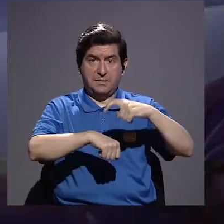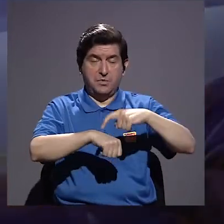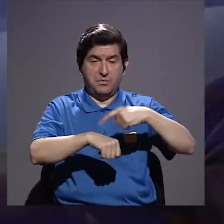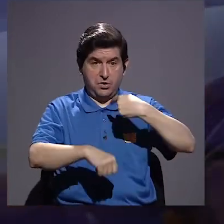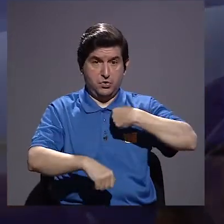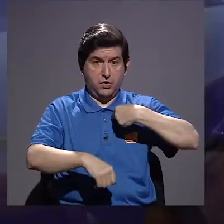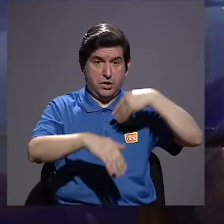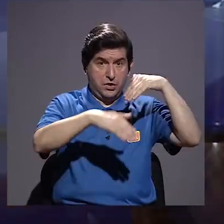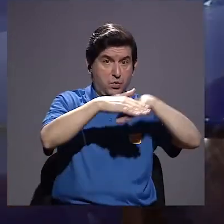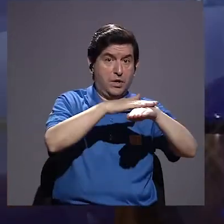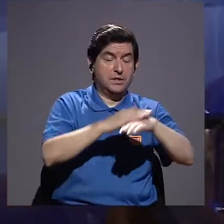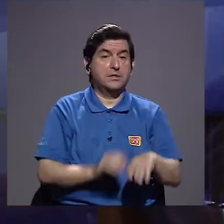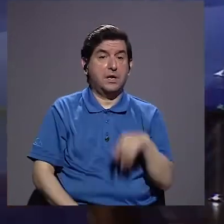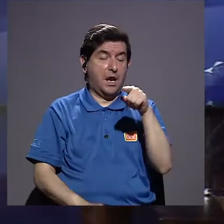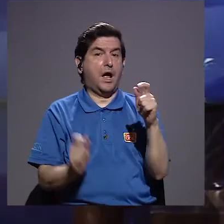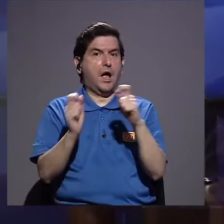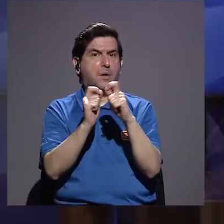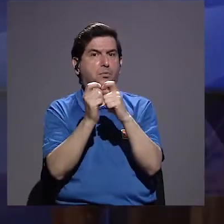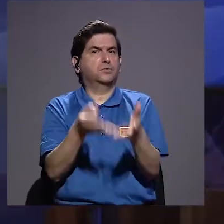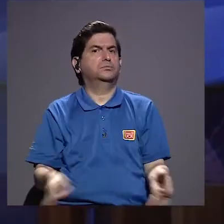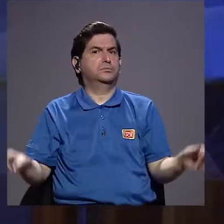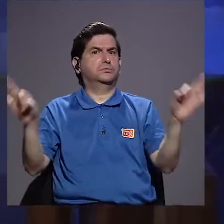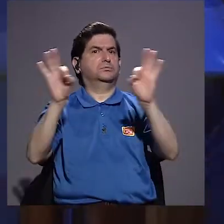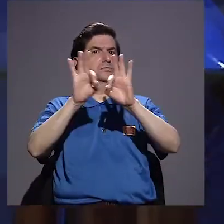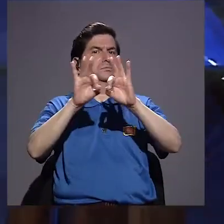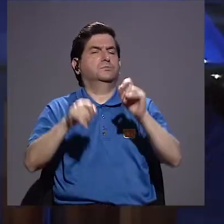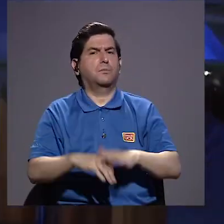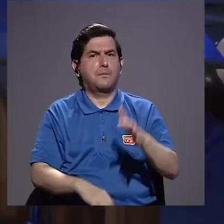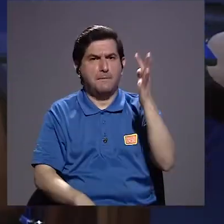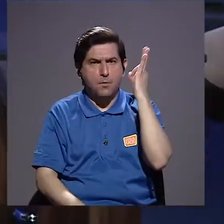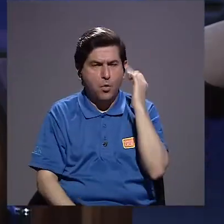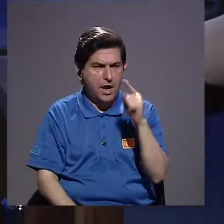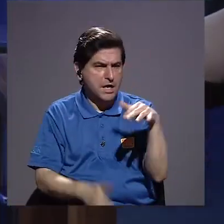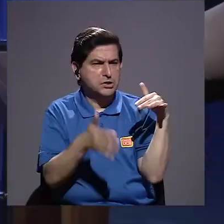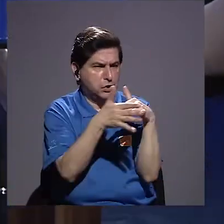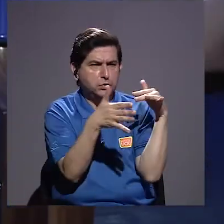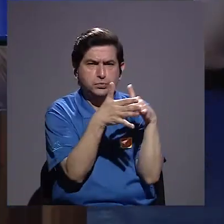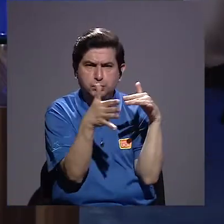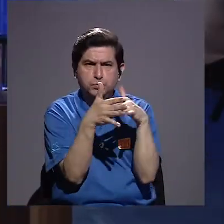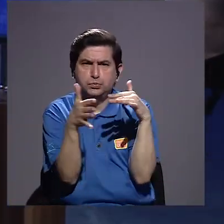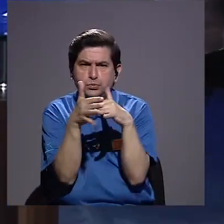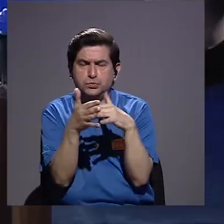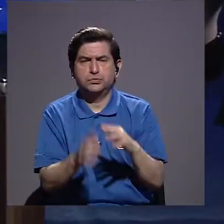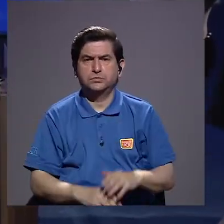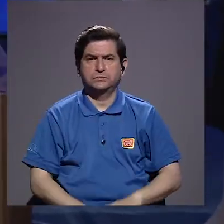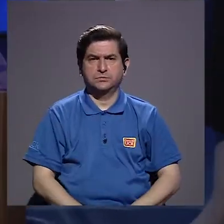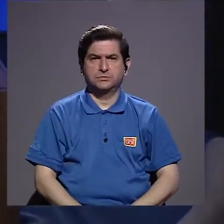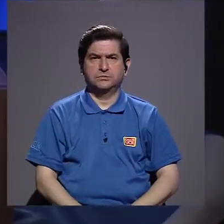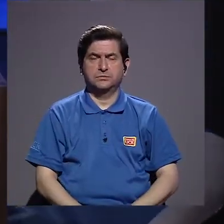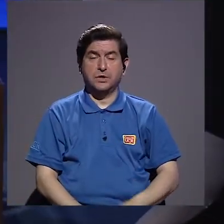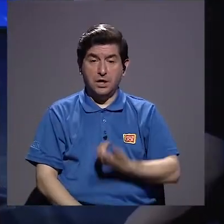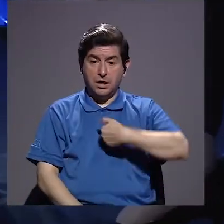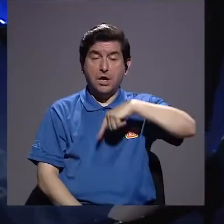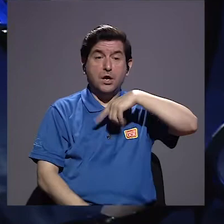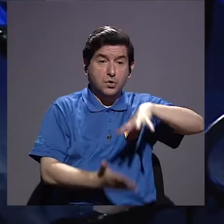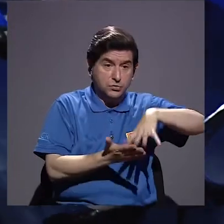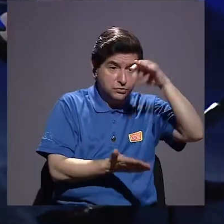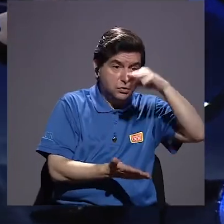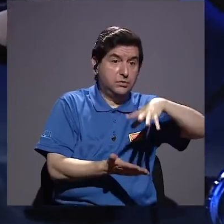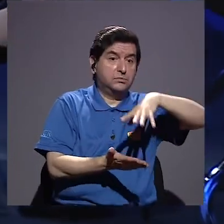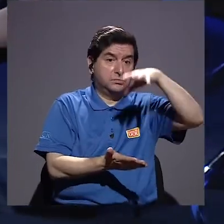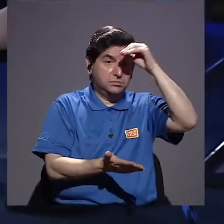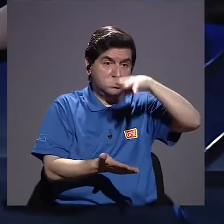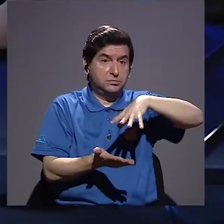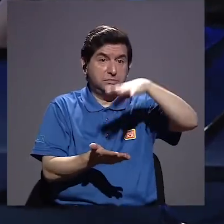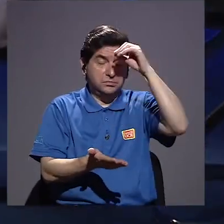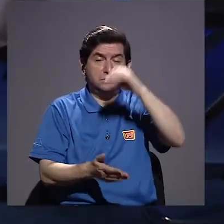llegué, antecedentes notables de mujeres que se habían formado ahí y de las cuales íbamos